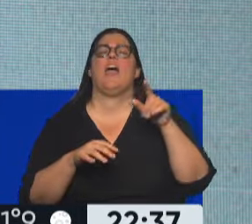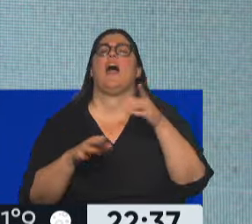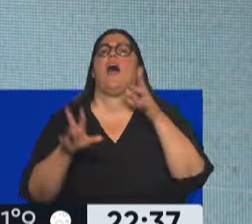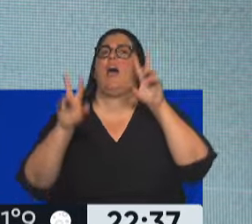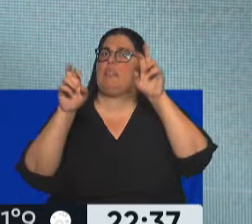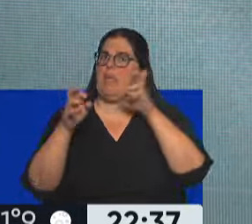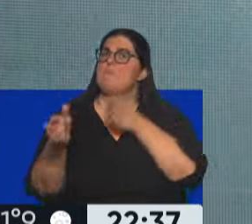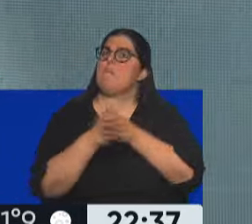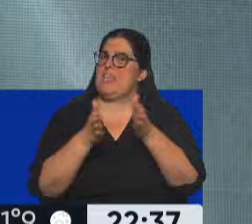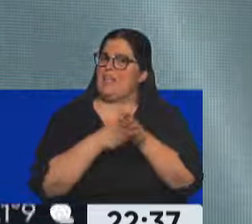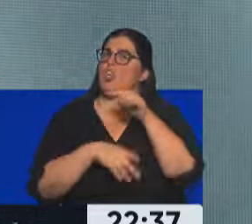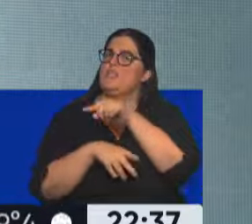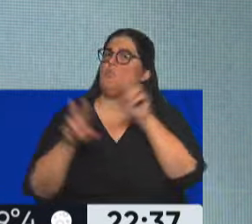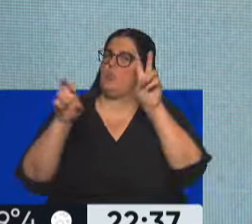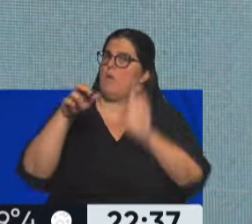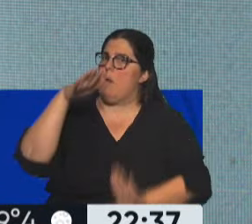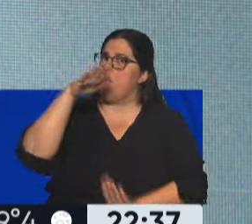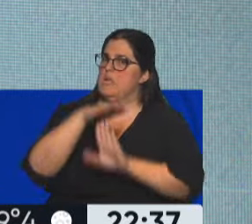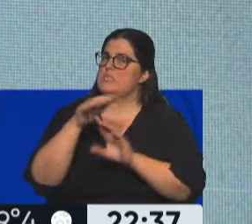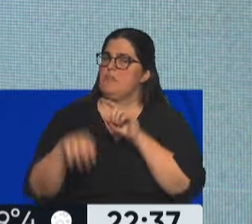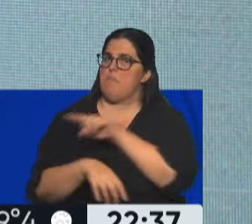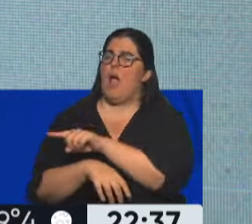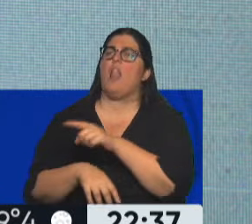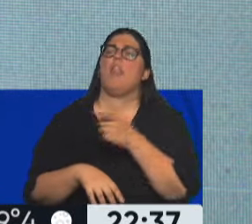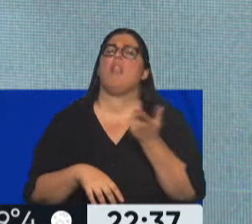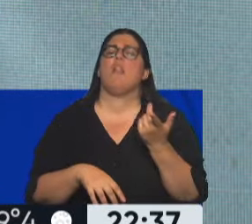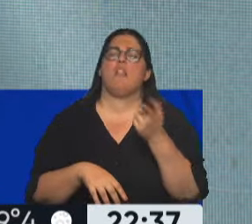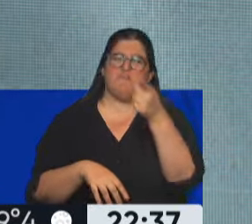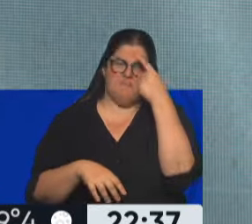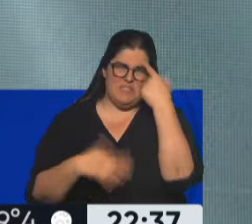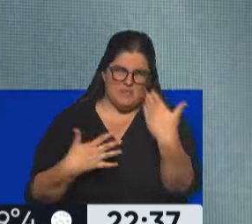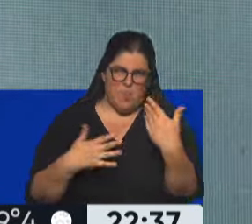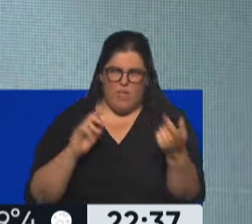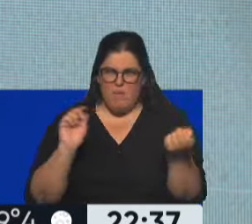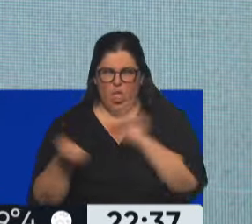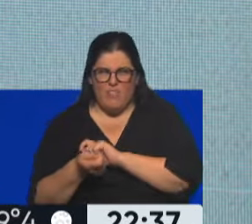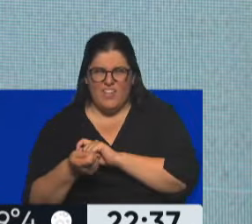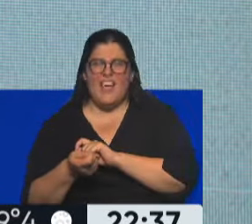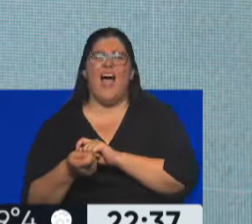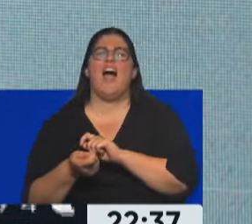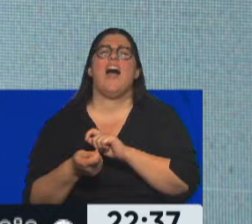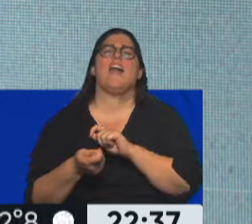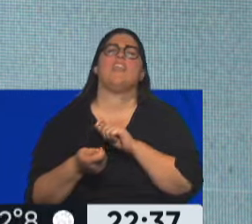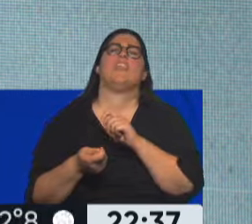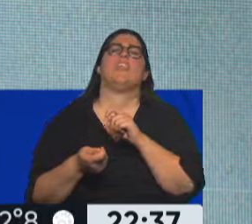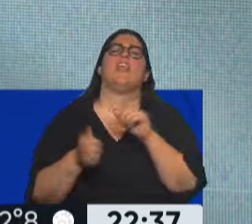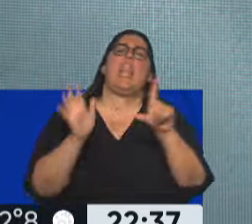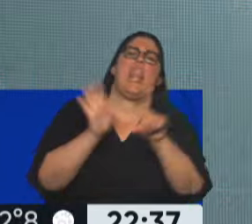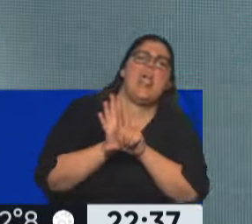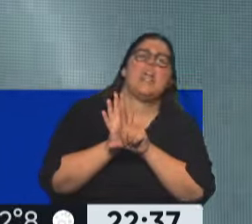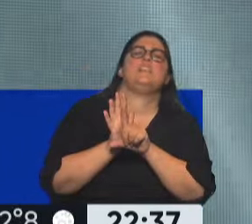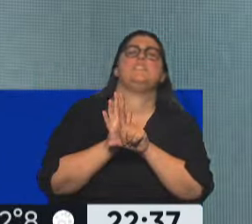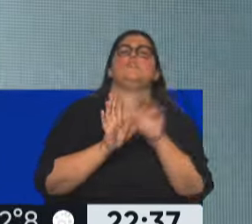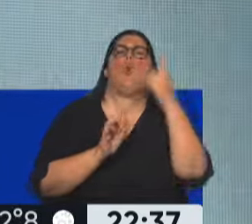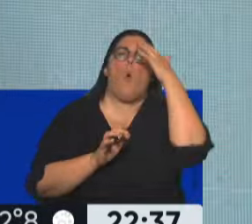es uno de los ejes, digamos, ¿no? ¿Cómo puede llegar, o si crees que eso puede llegar a modificar alguna de estas legislaciones o estas